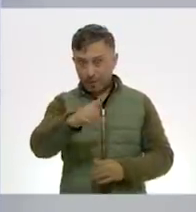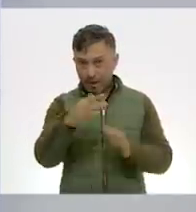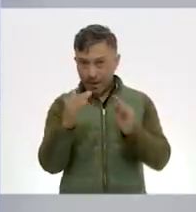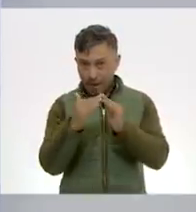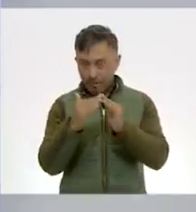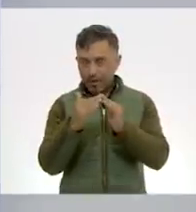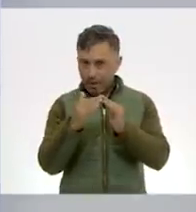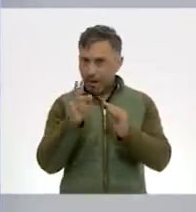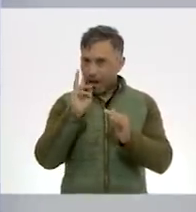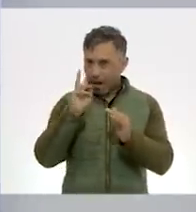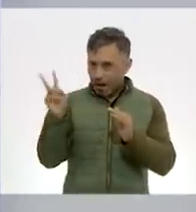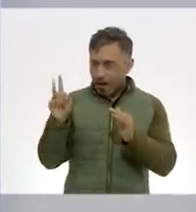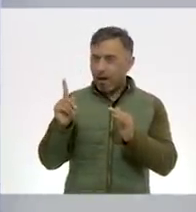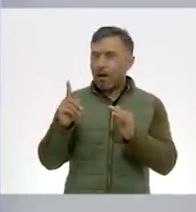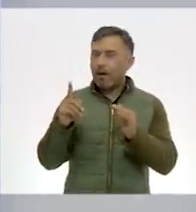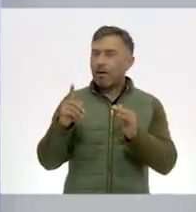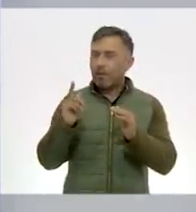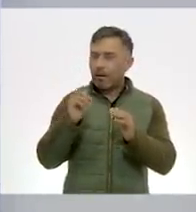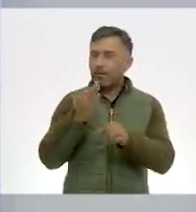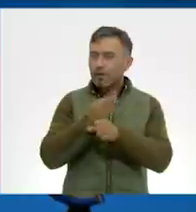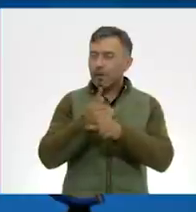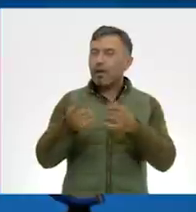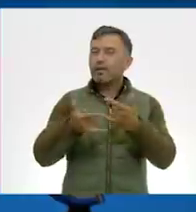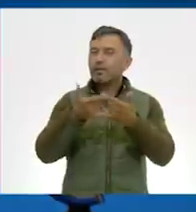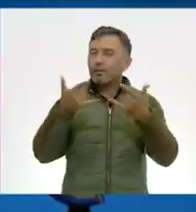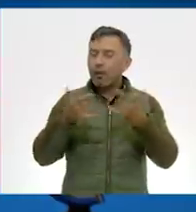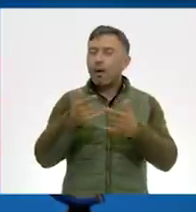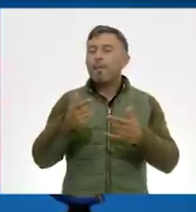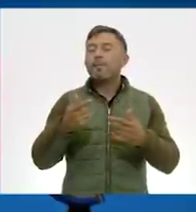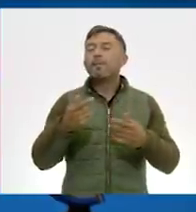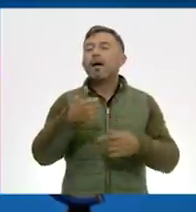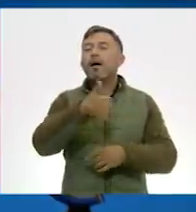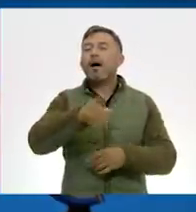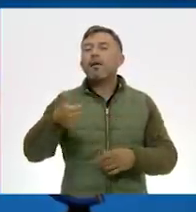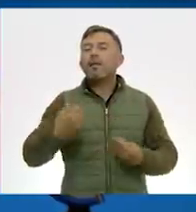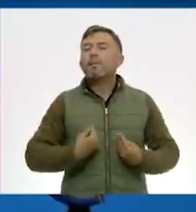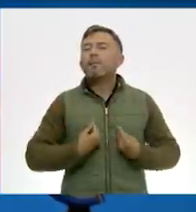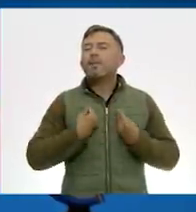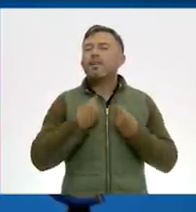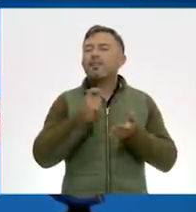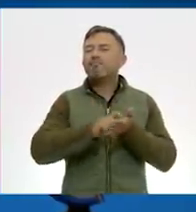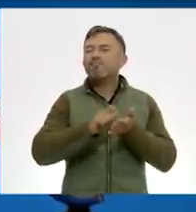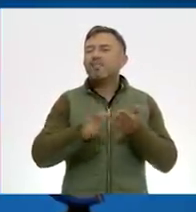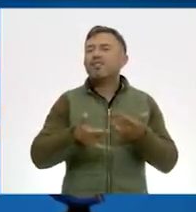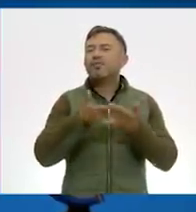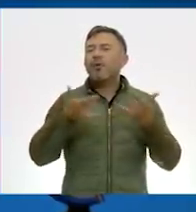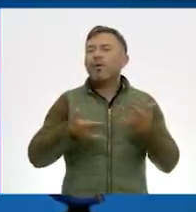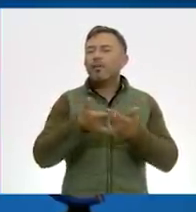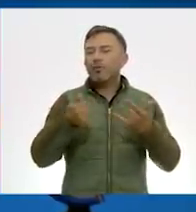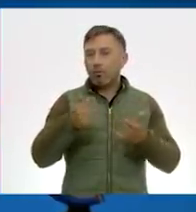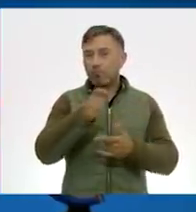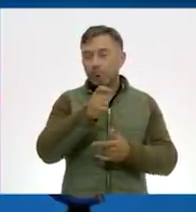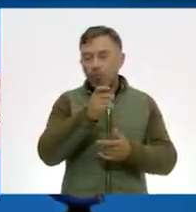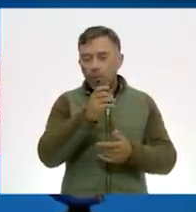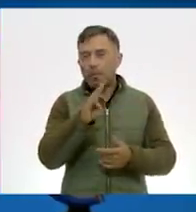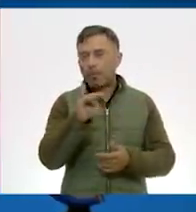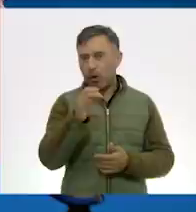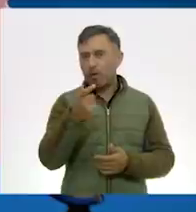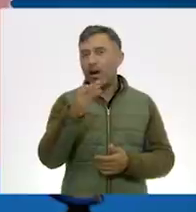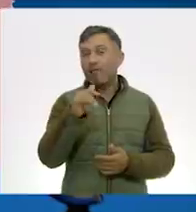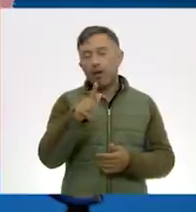recordado parte de estos conocimientos de las biografías, que son muy importantes para nuestras